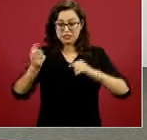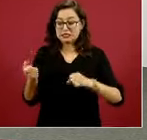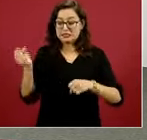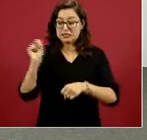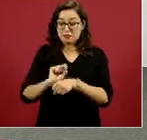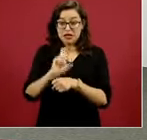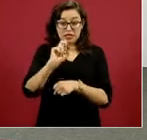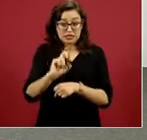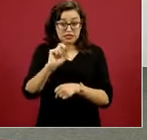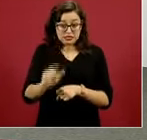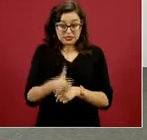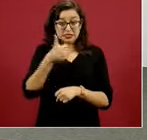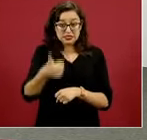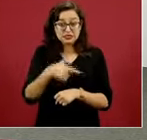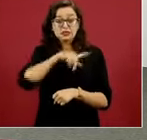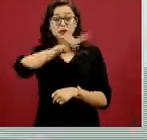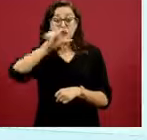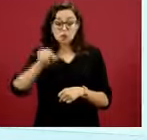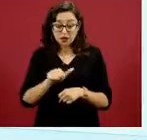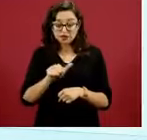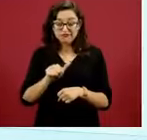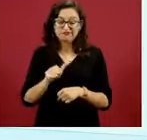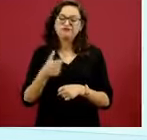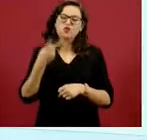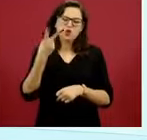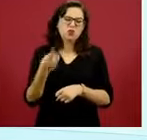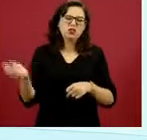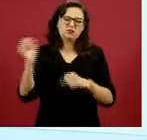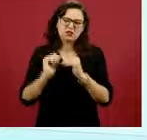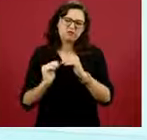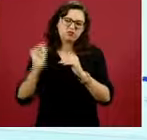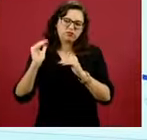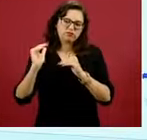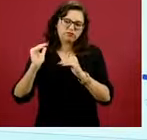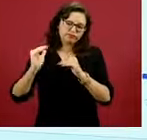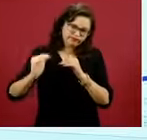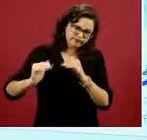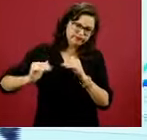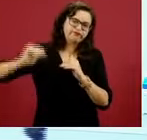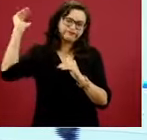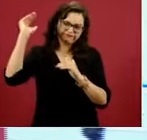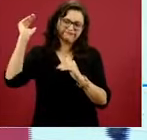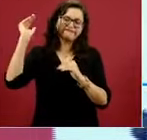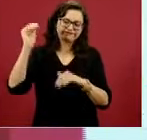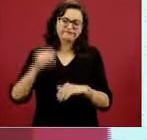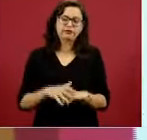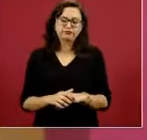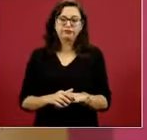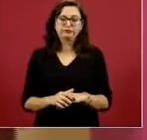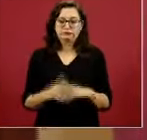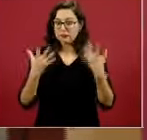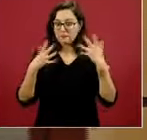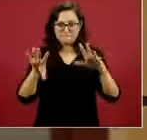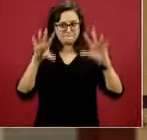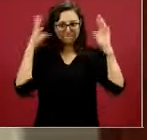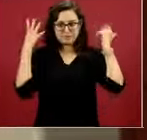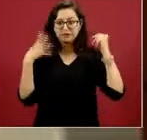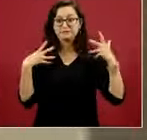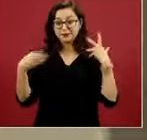36, después volvió a bajar, y ahorita lleva 2 semanas con un incremento importante, rápido,